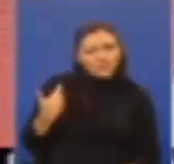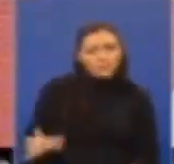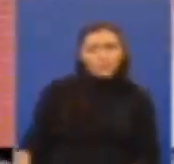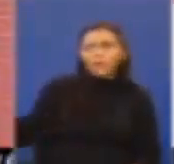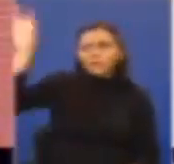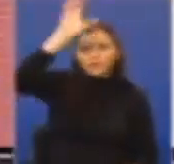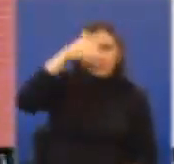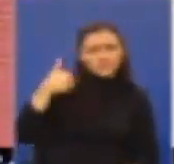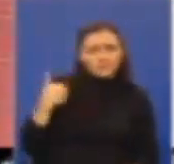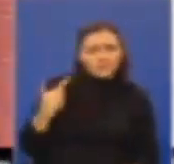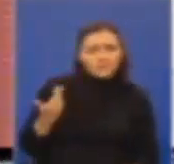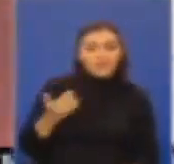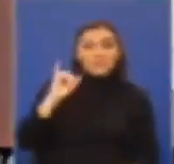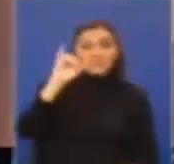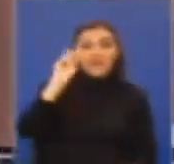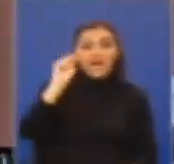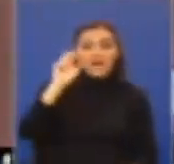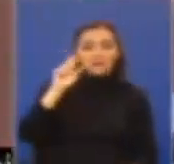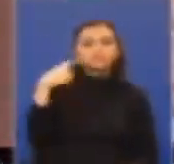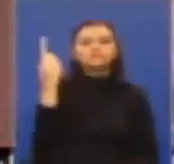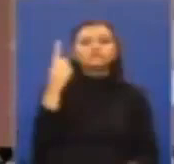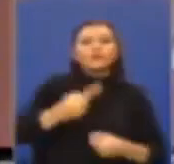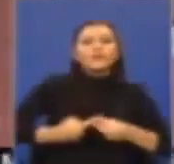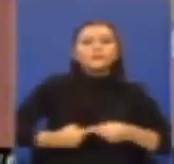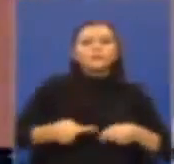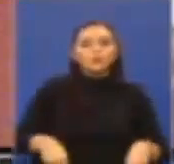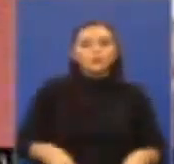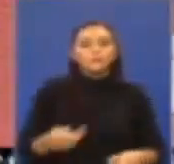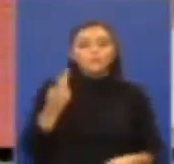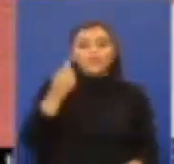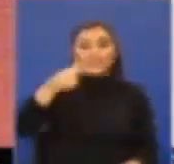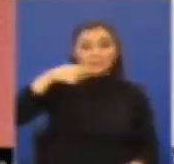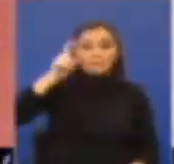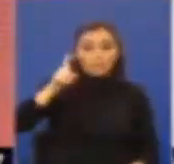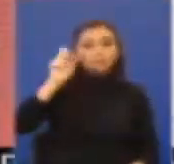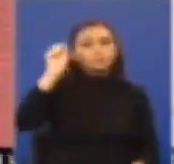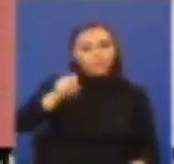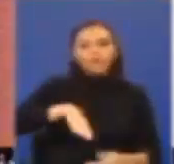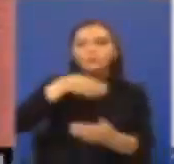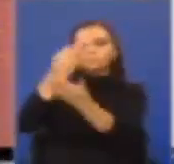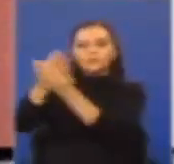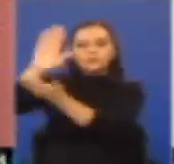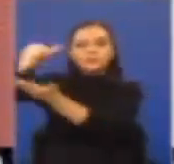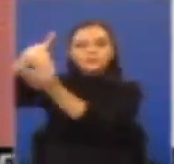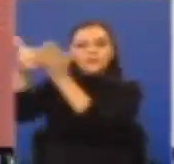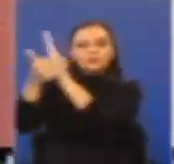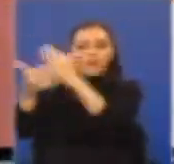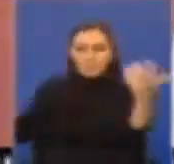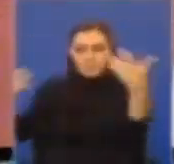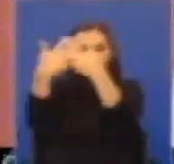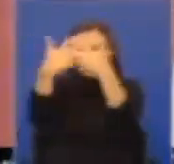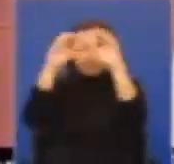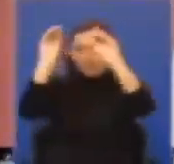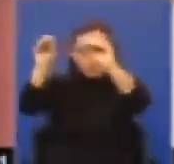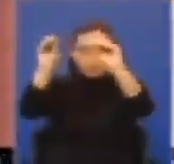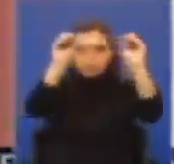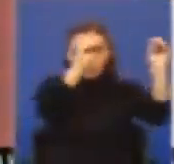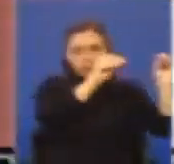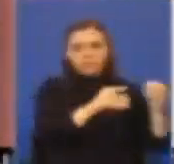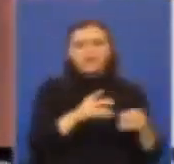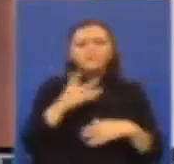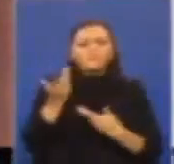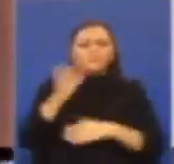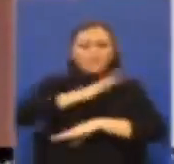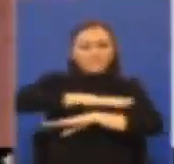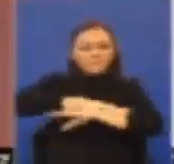IAE básicamente lo tiene en Quito. Entonces, para capacitarse en el Quito y CIGE, pueden ir a los centros del CECAP. También